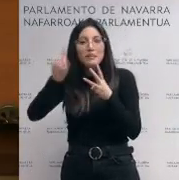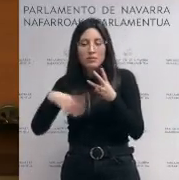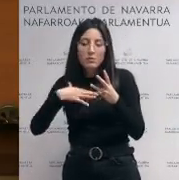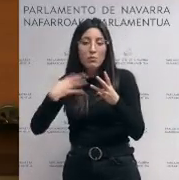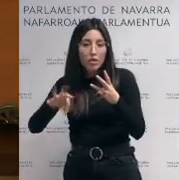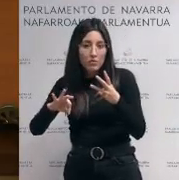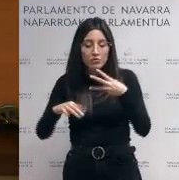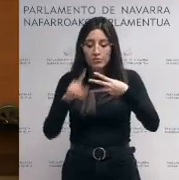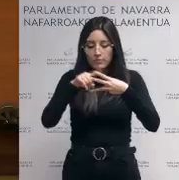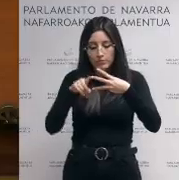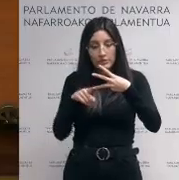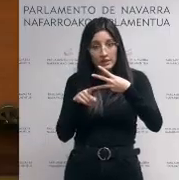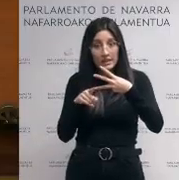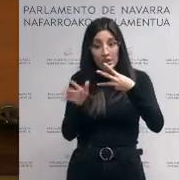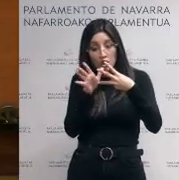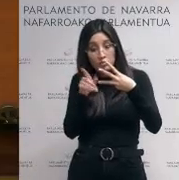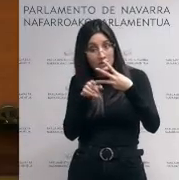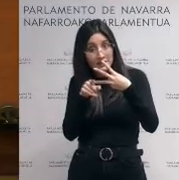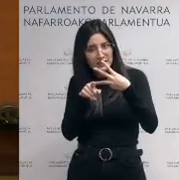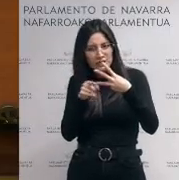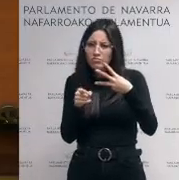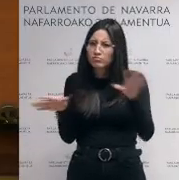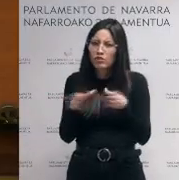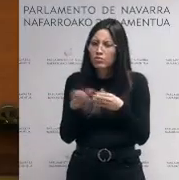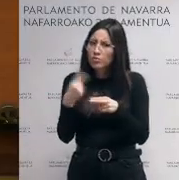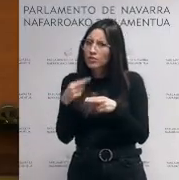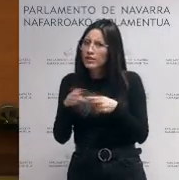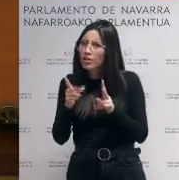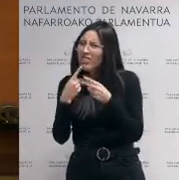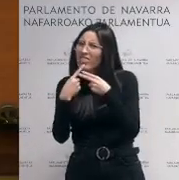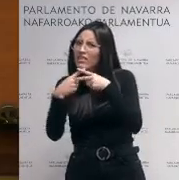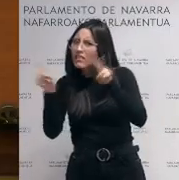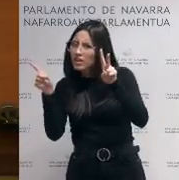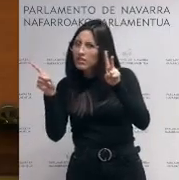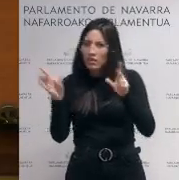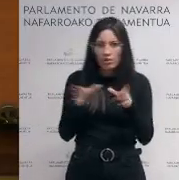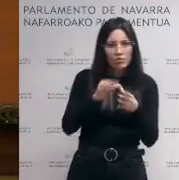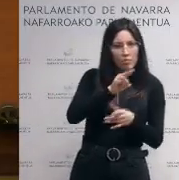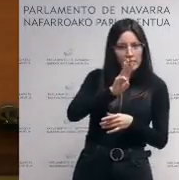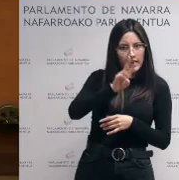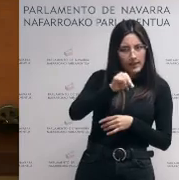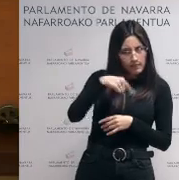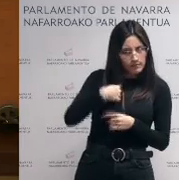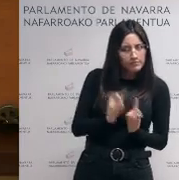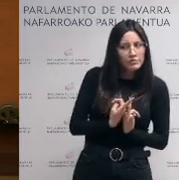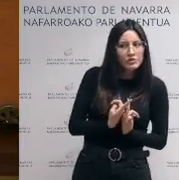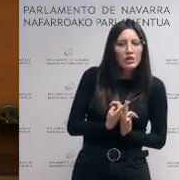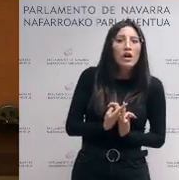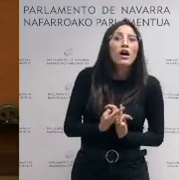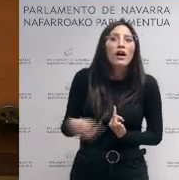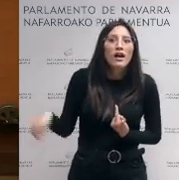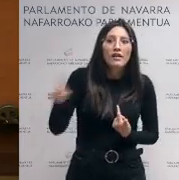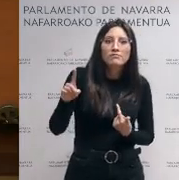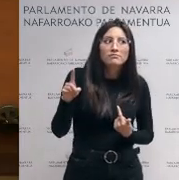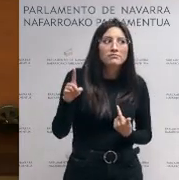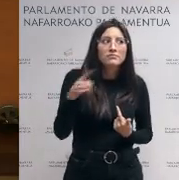Anuncio tras el cual, desde Podemos, un partido muy diferente a Unión del Pueblo Navarro, se afirmaba: hemos logrado girar a la izquierda la